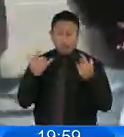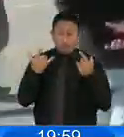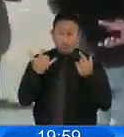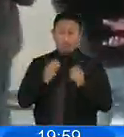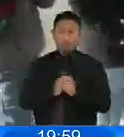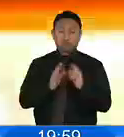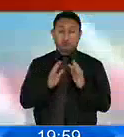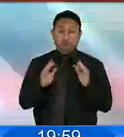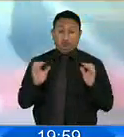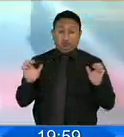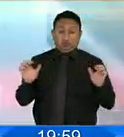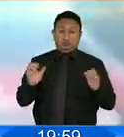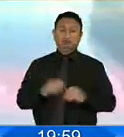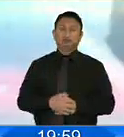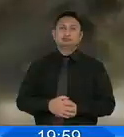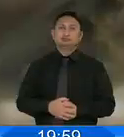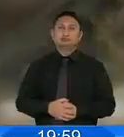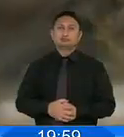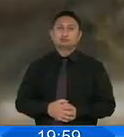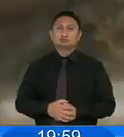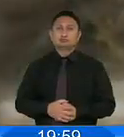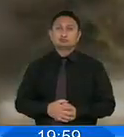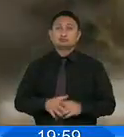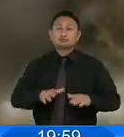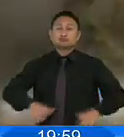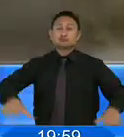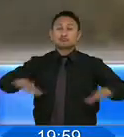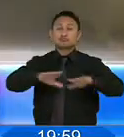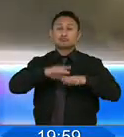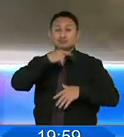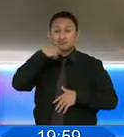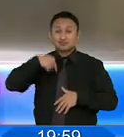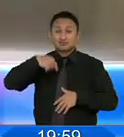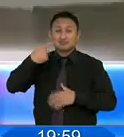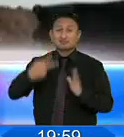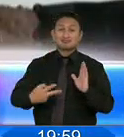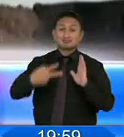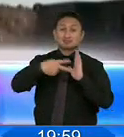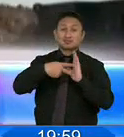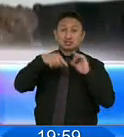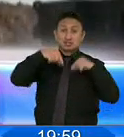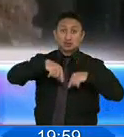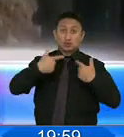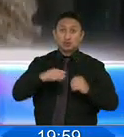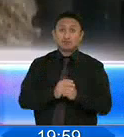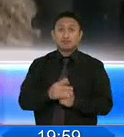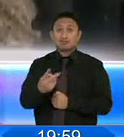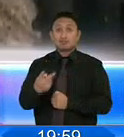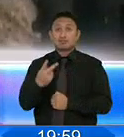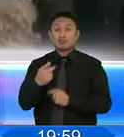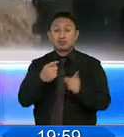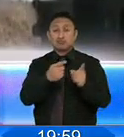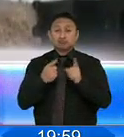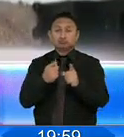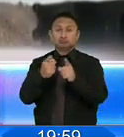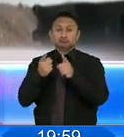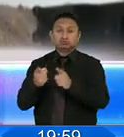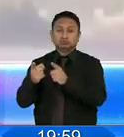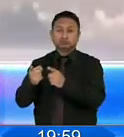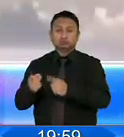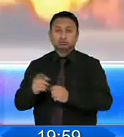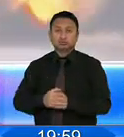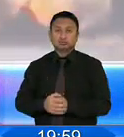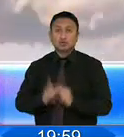lacrimógenos. La zona desértica en el centro de Siria fue uno de los escenarios de 2 grandes ataques armados por parte de miembros del